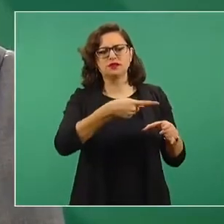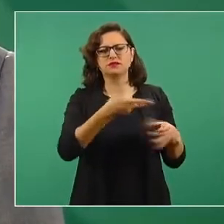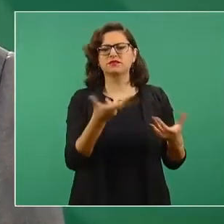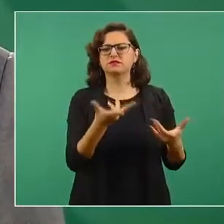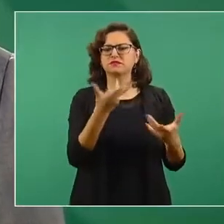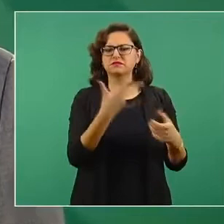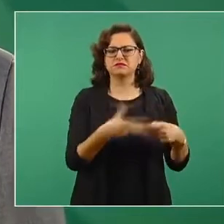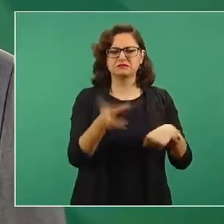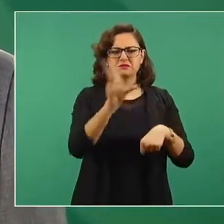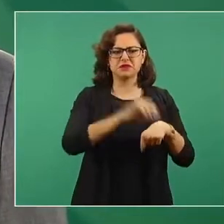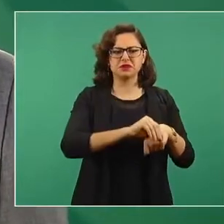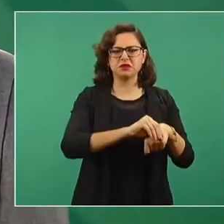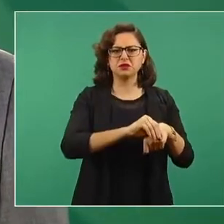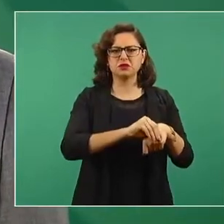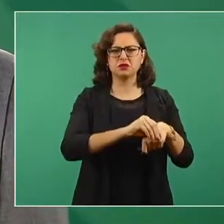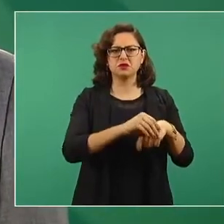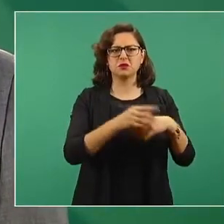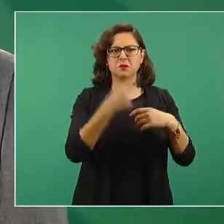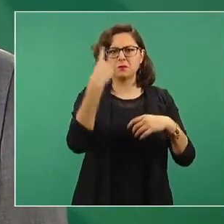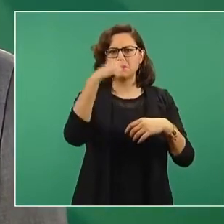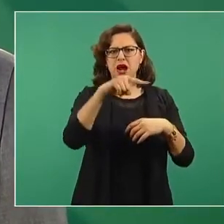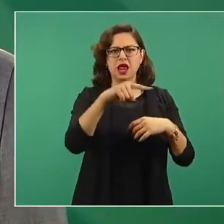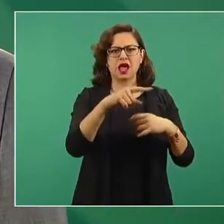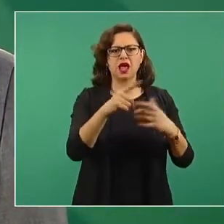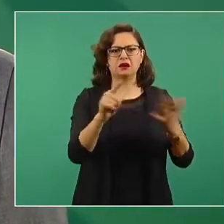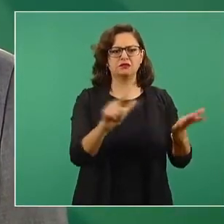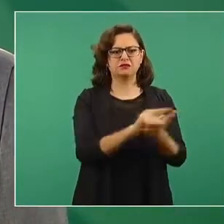de manera veloz.